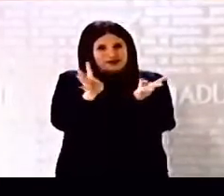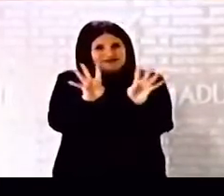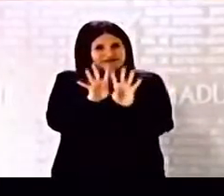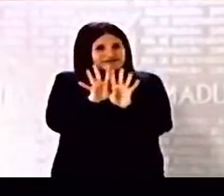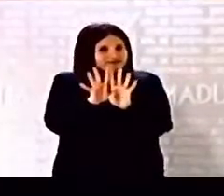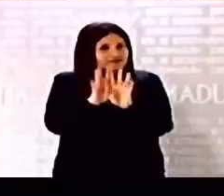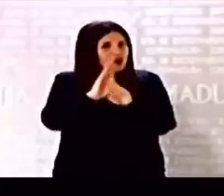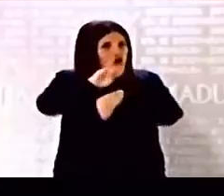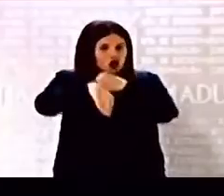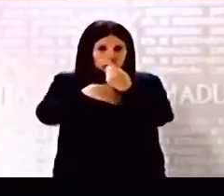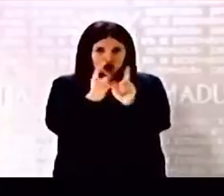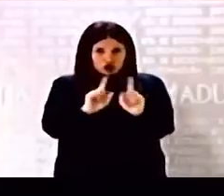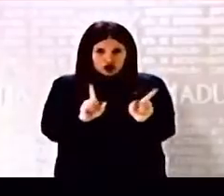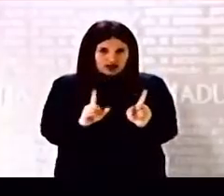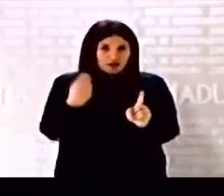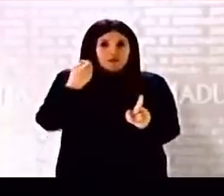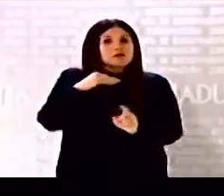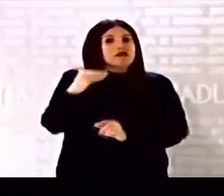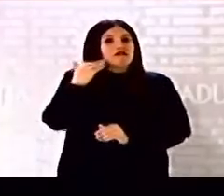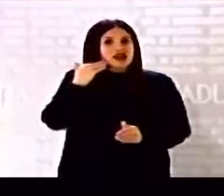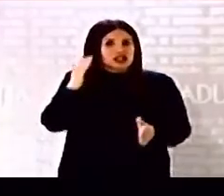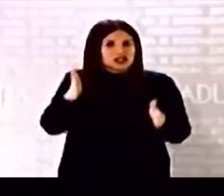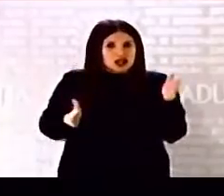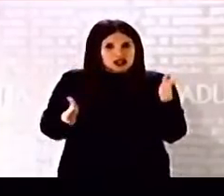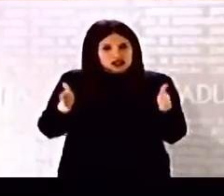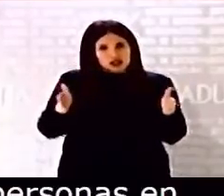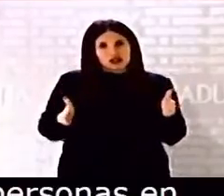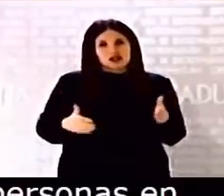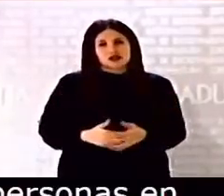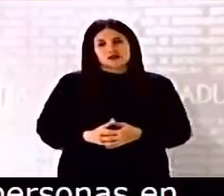personas durante estas fechas.